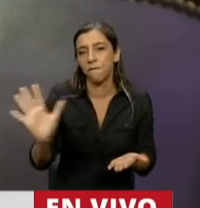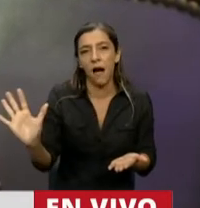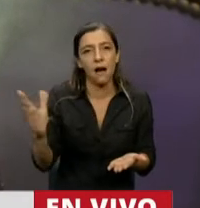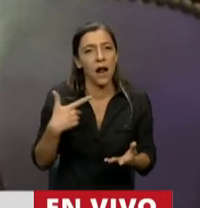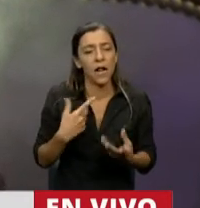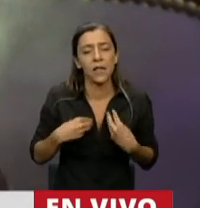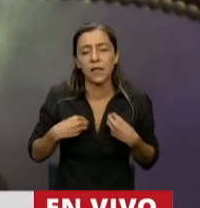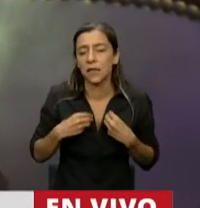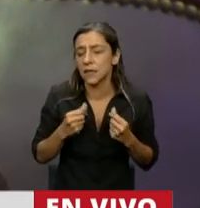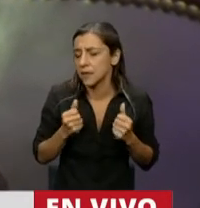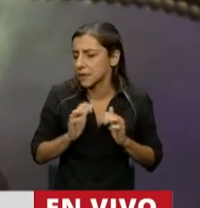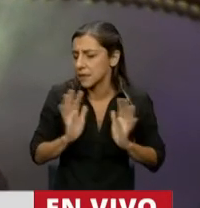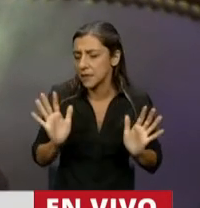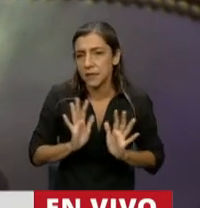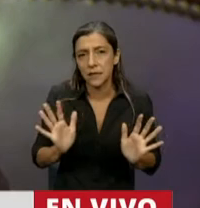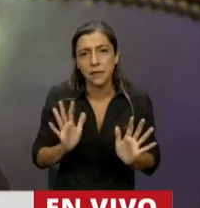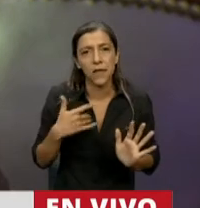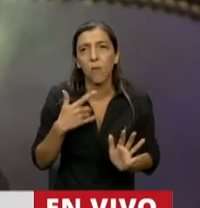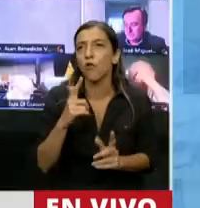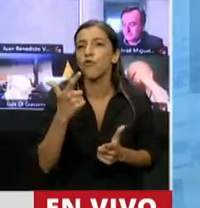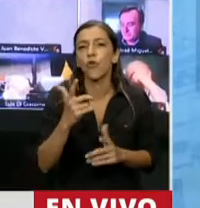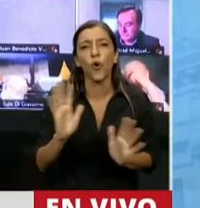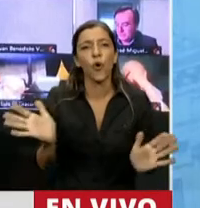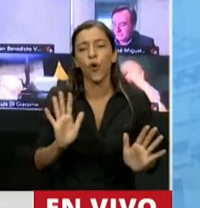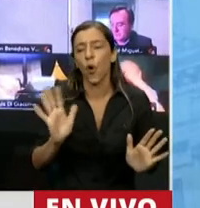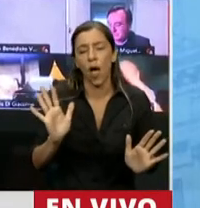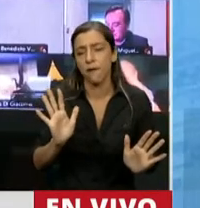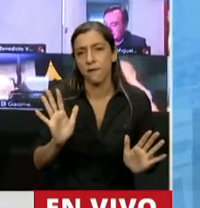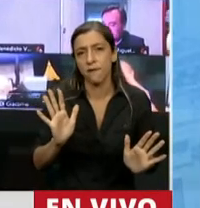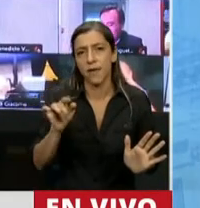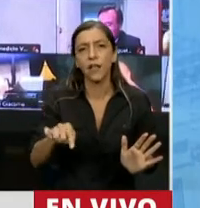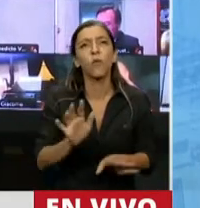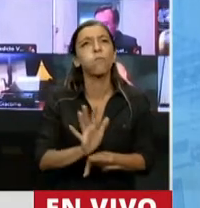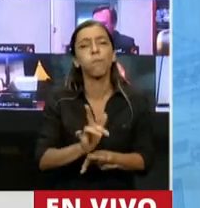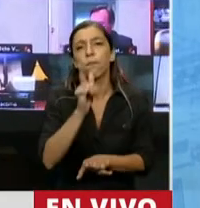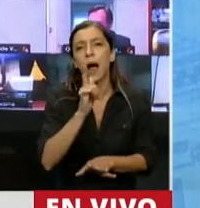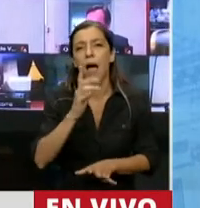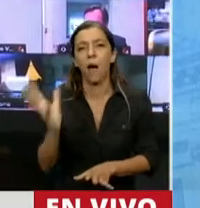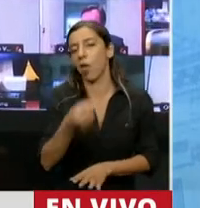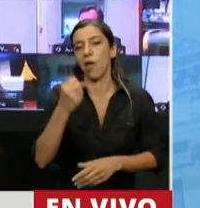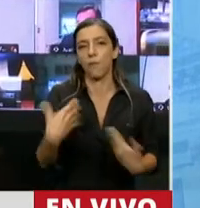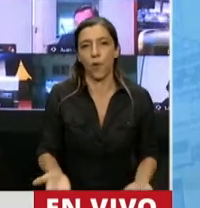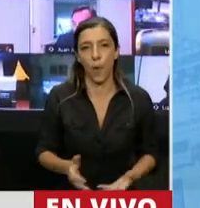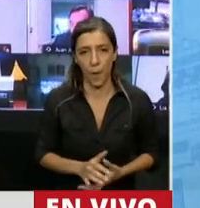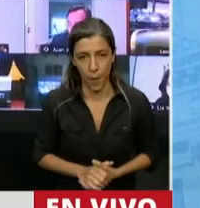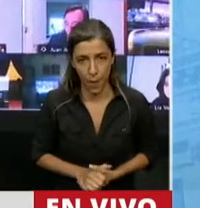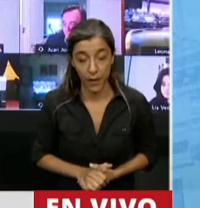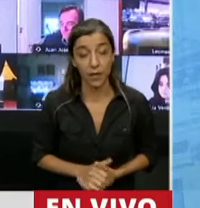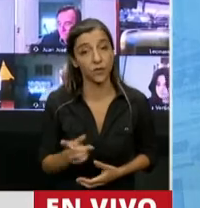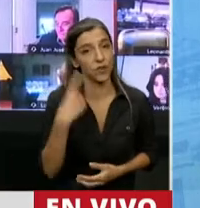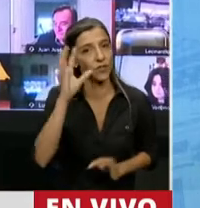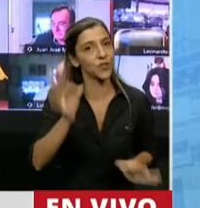sentido de la oportunidad estamos señor presidente en un mes de diciembre que sabemos lo que significa y ha significado